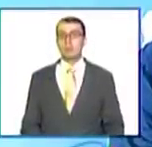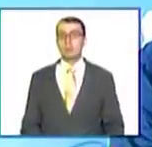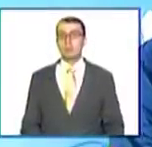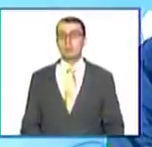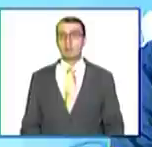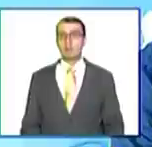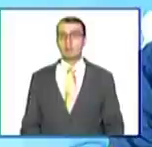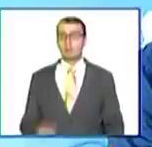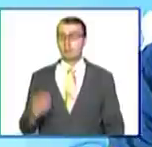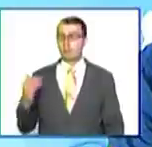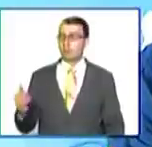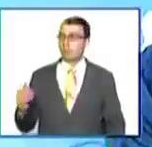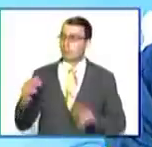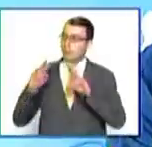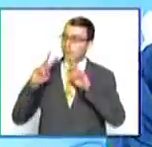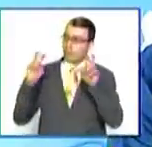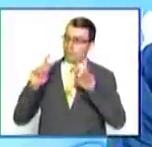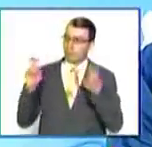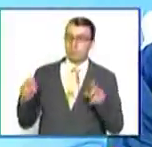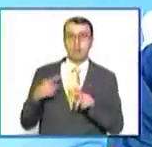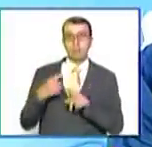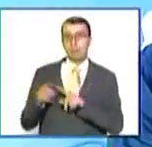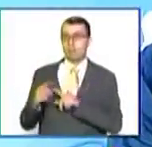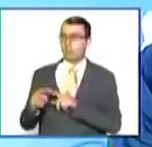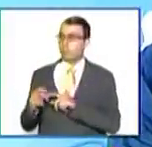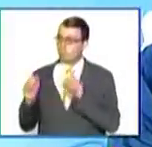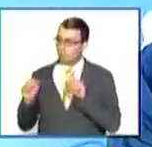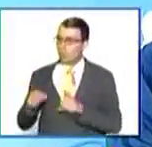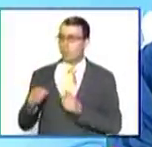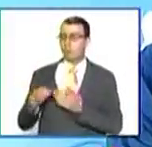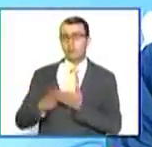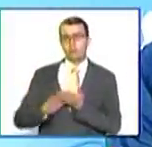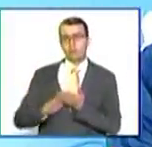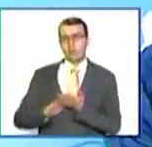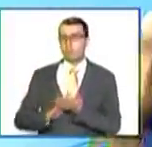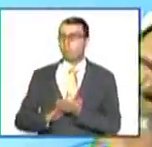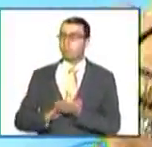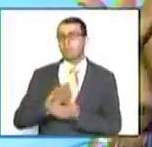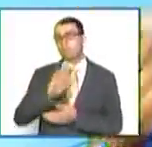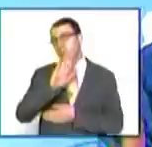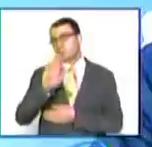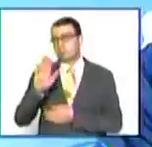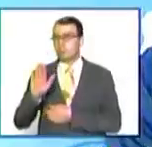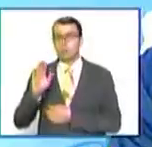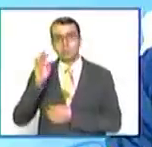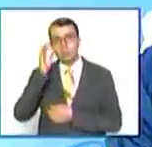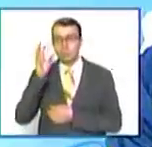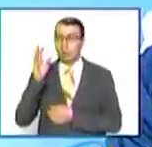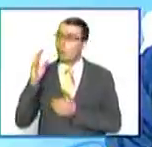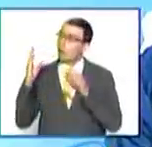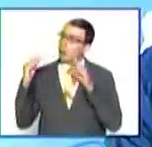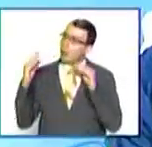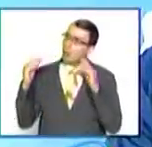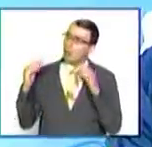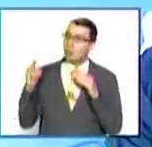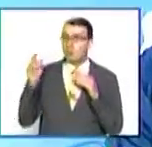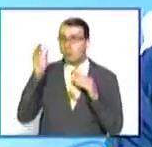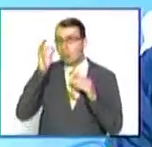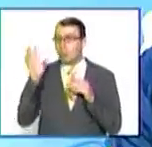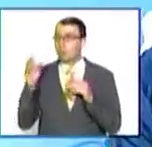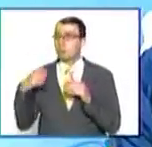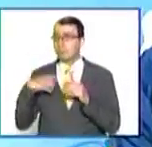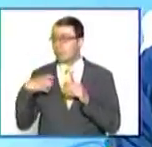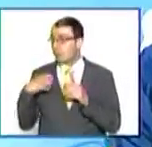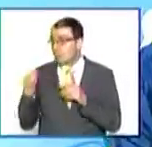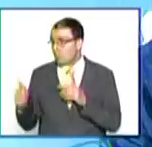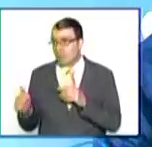todo lo que se debe hacer, y realmente uno puede facilitarle a ustedes, los pacientes. De pronto ustedes escucharon que le decía de tener la